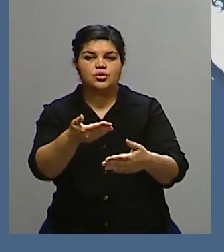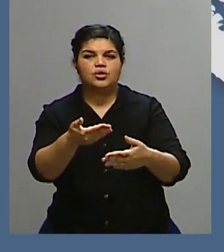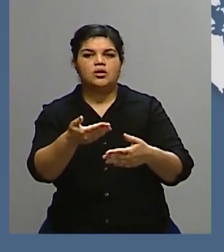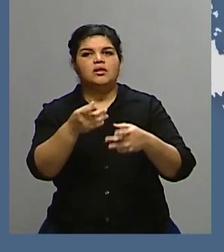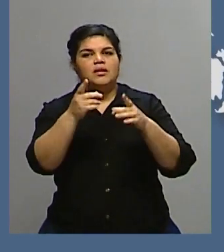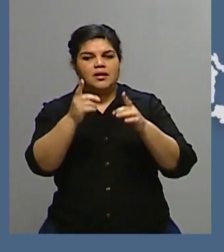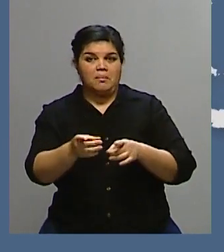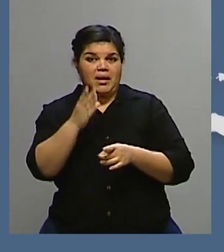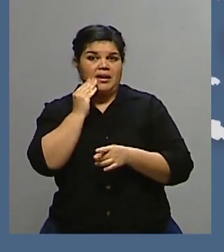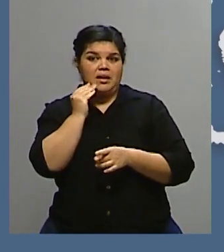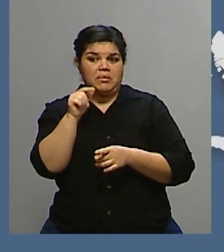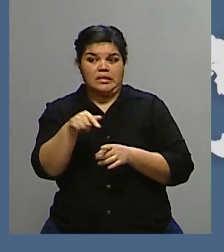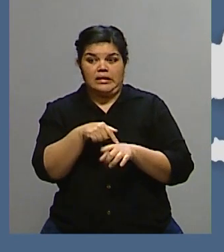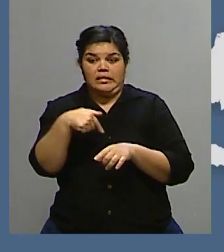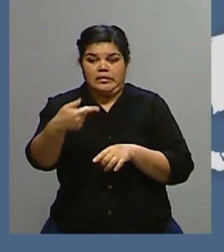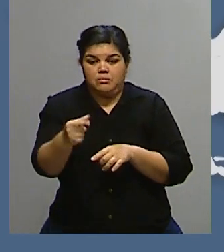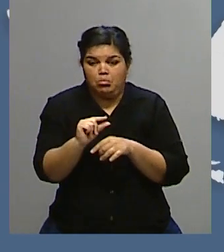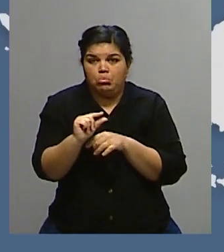Más teniendo en cuenta que se viene el invierno, ¿no?